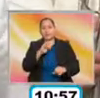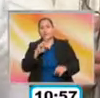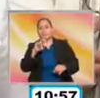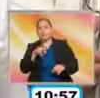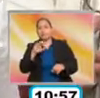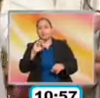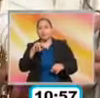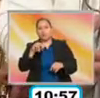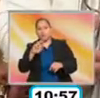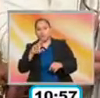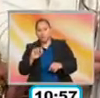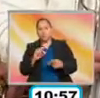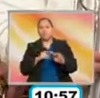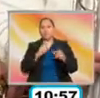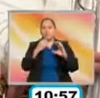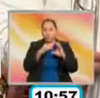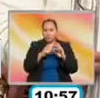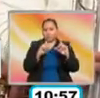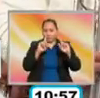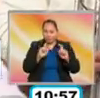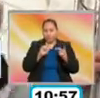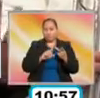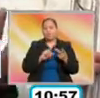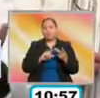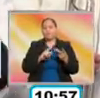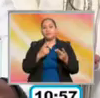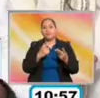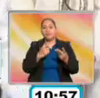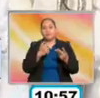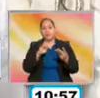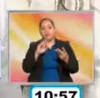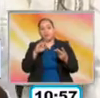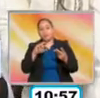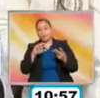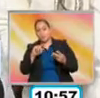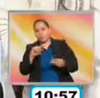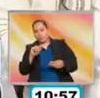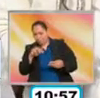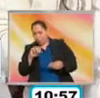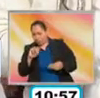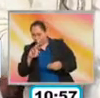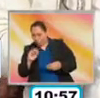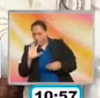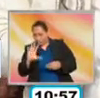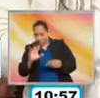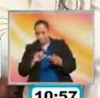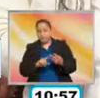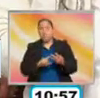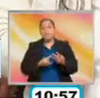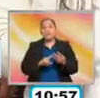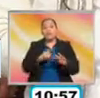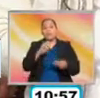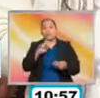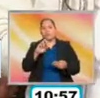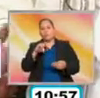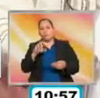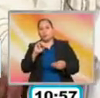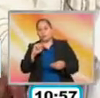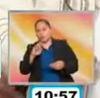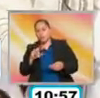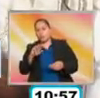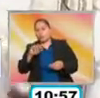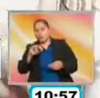en Twitter, Germán Montero Instagram, también en Germán Montero 5 en Instagram, Germán Montero Música en Facebook y mi canal nuevecito